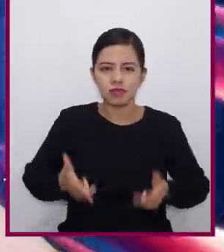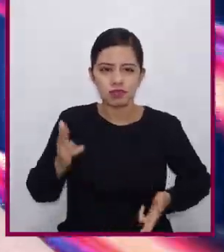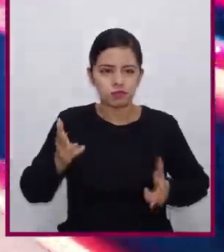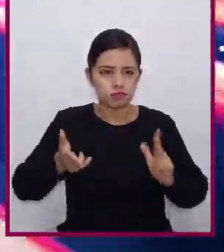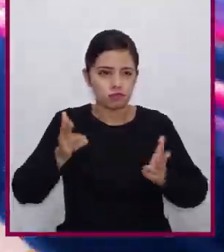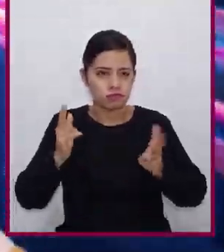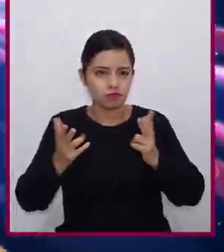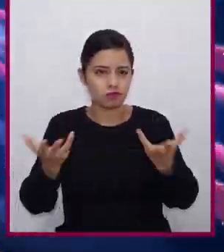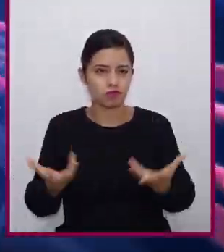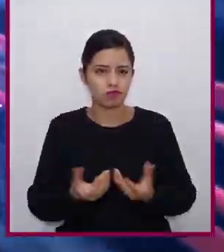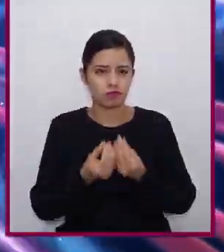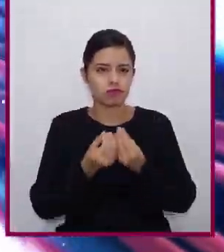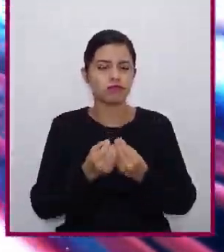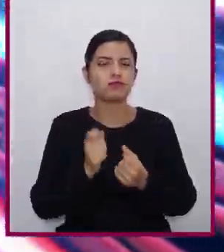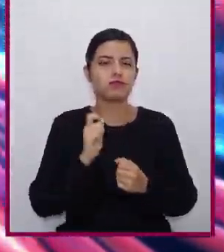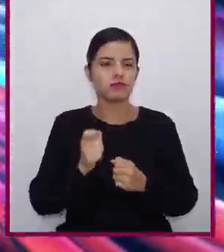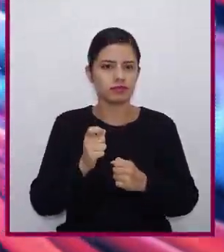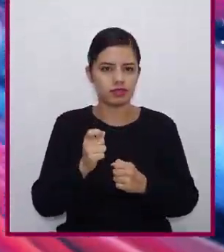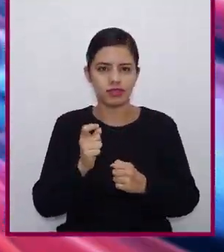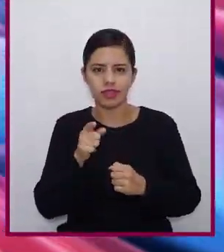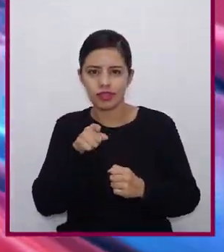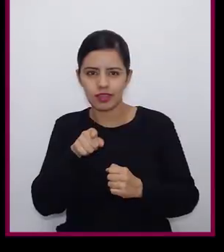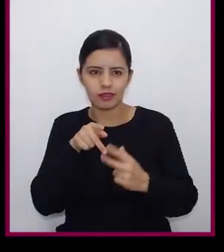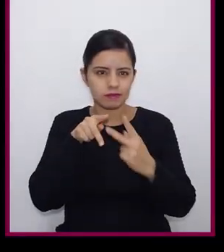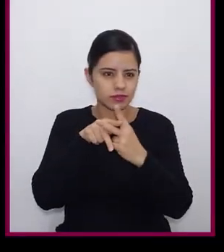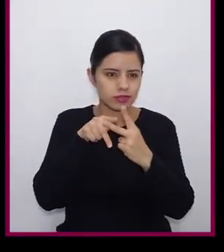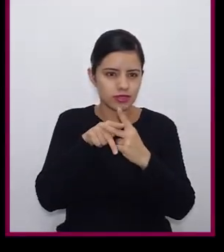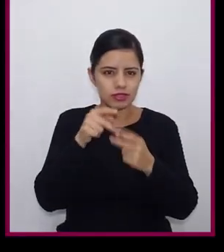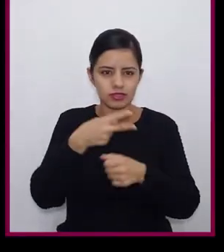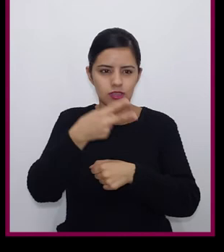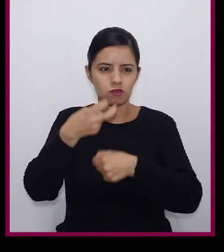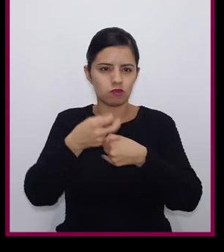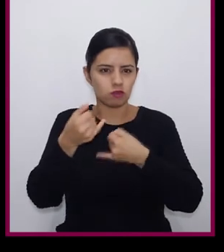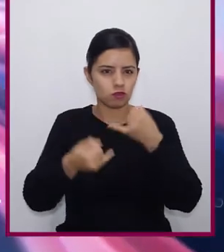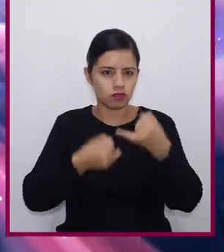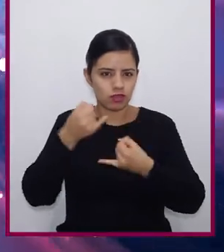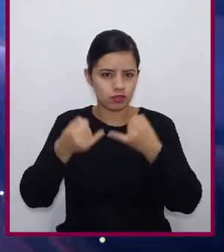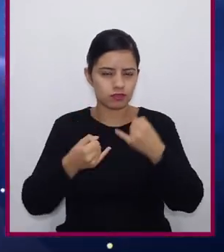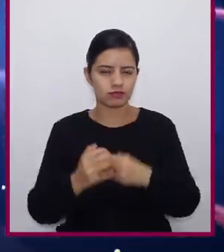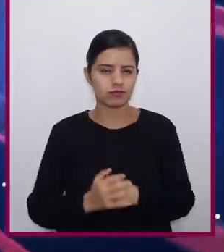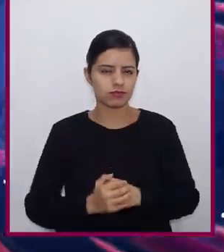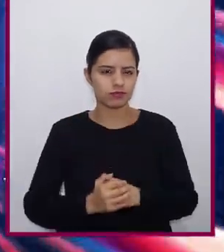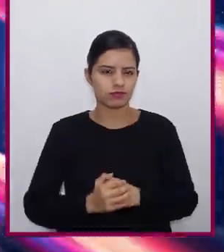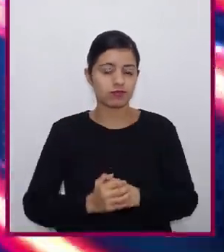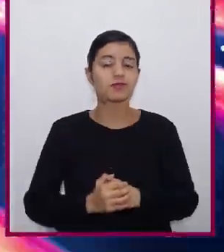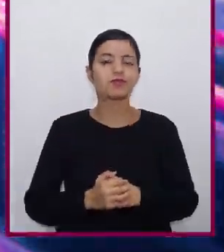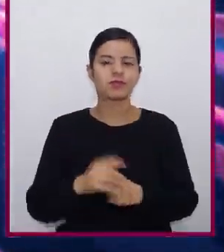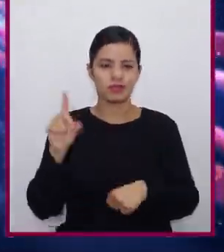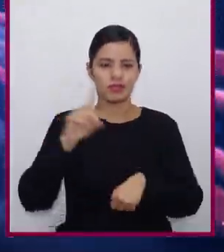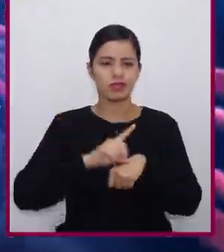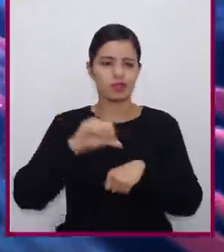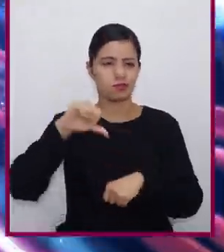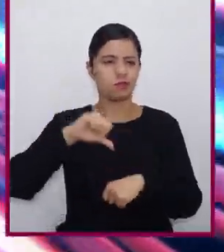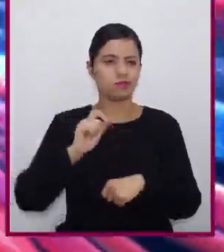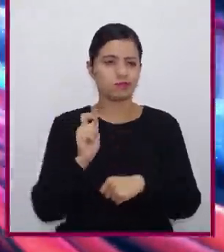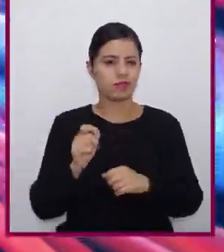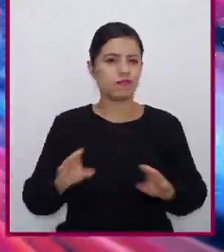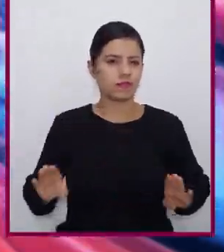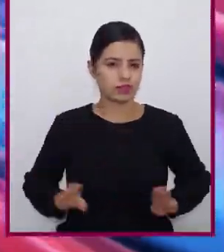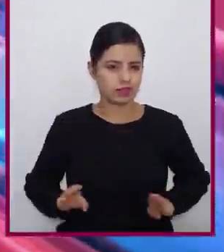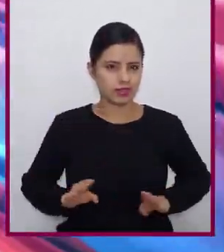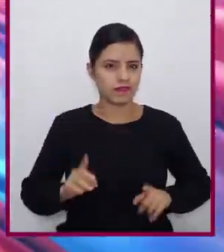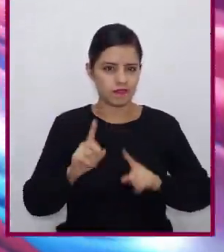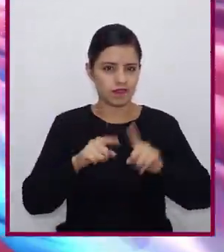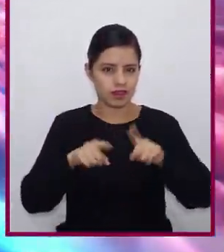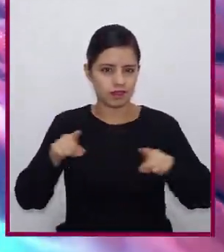este mundo infestado de zombies, mi segundo jugador. ¡Neta, me lo juras! El día de hoy vamos a hablar sobre atributos y variables, y no hay